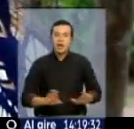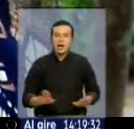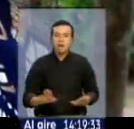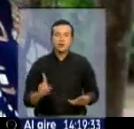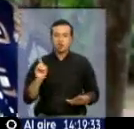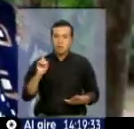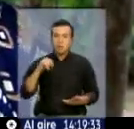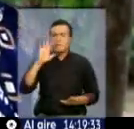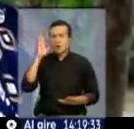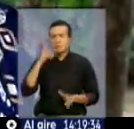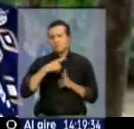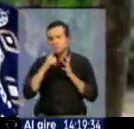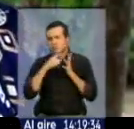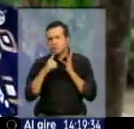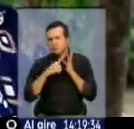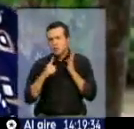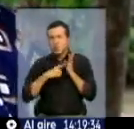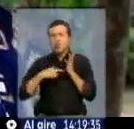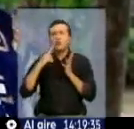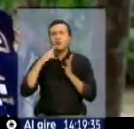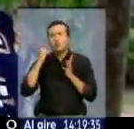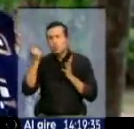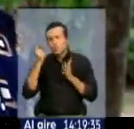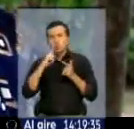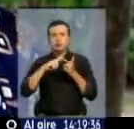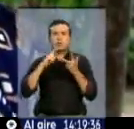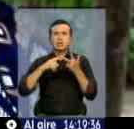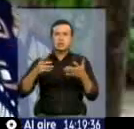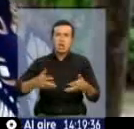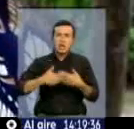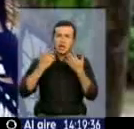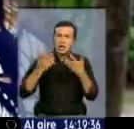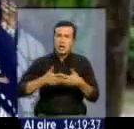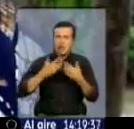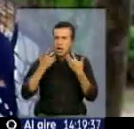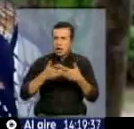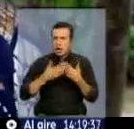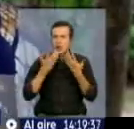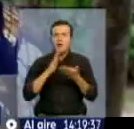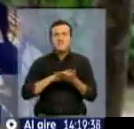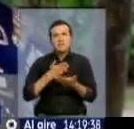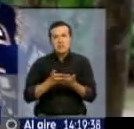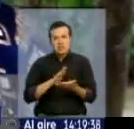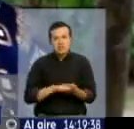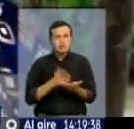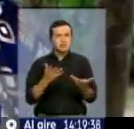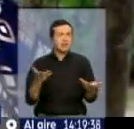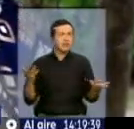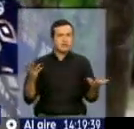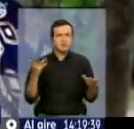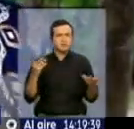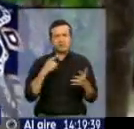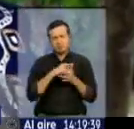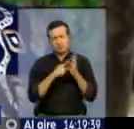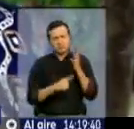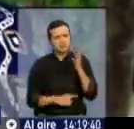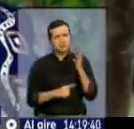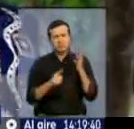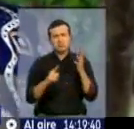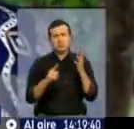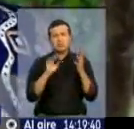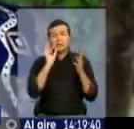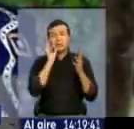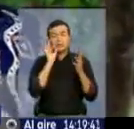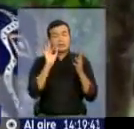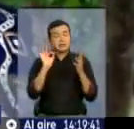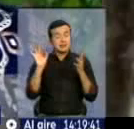en yapingacho, lo tenemos en dulce, lo tenemos en ensalada, la tenemos frita, la tenemos en todos los aromas, ¿no? Entonces, y